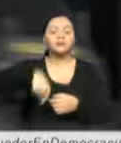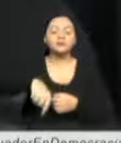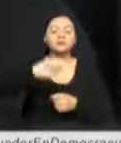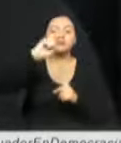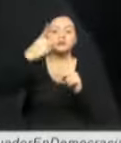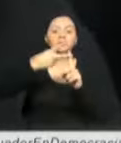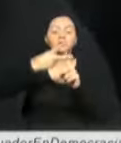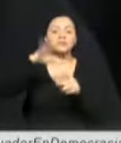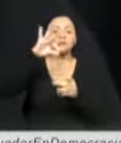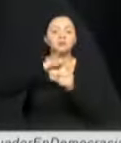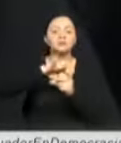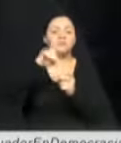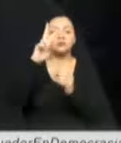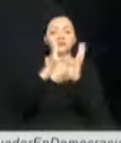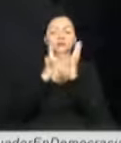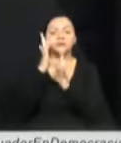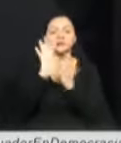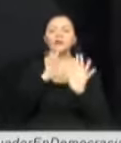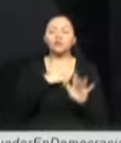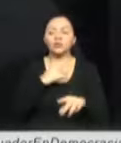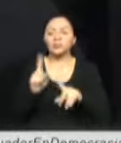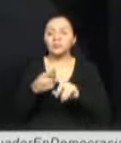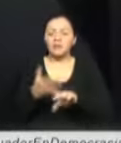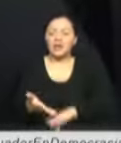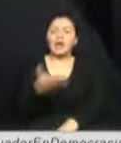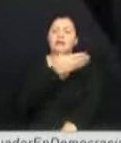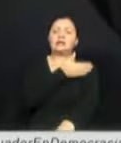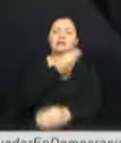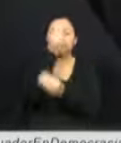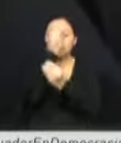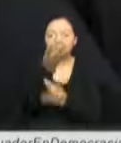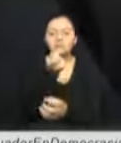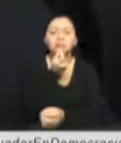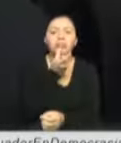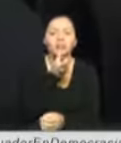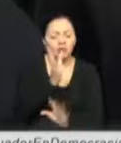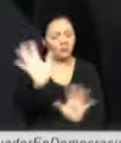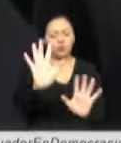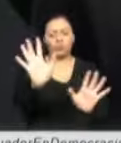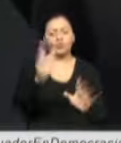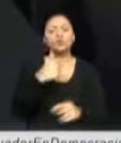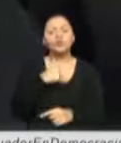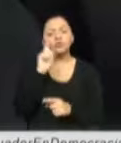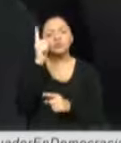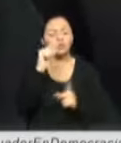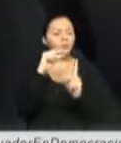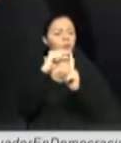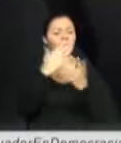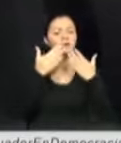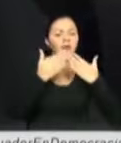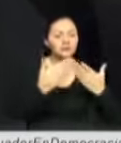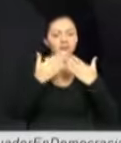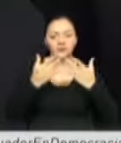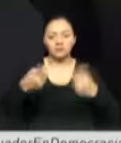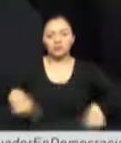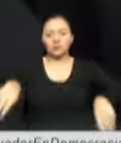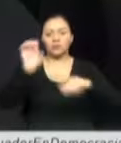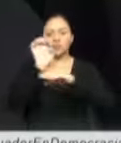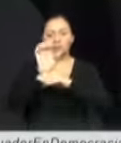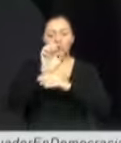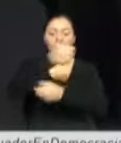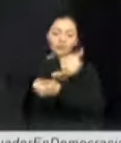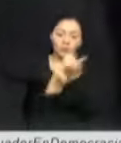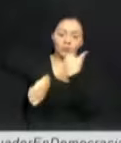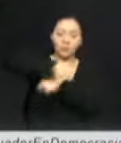vuelta del oficialismo? No quiero anticipar criterios, pero solo tenemos palabras de gratitud para el pueblo ecuatoriano. Y la mejor recompensa para uno